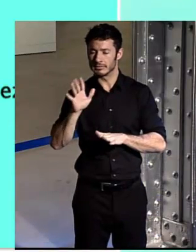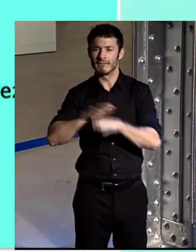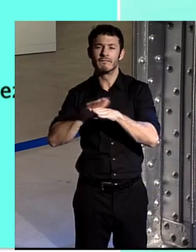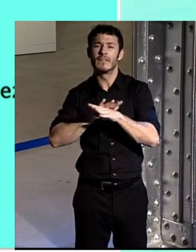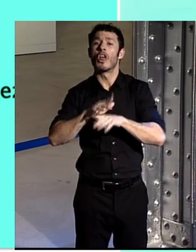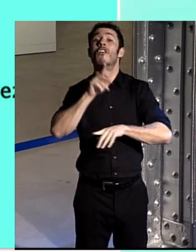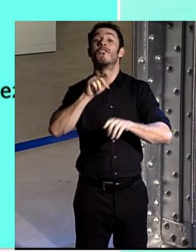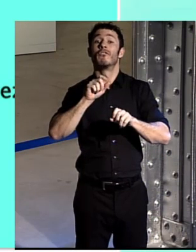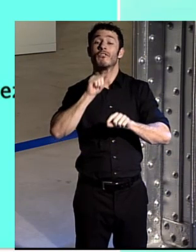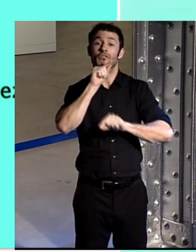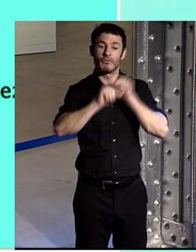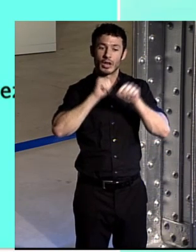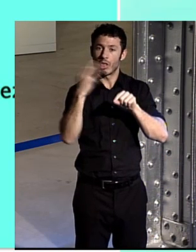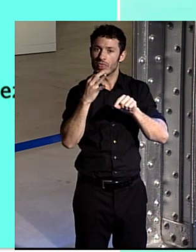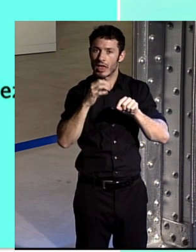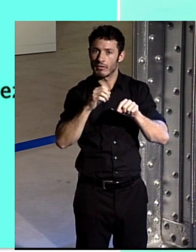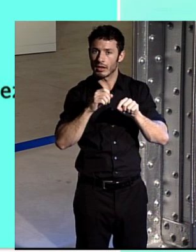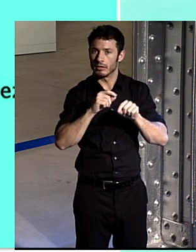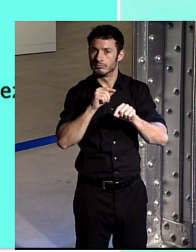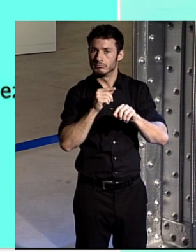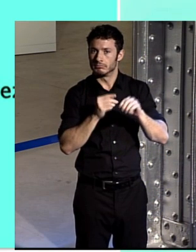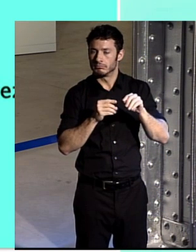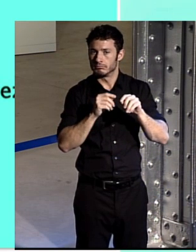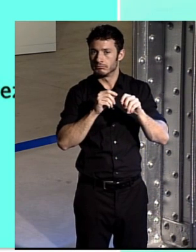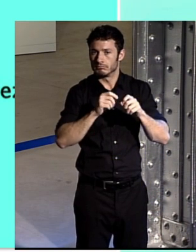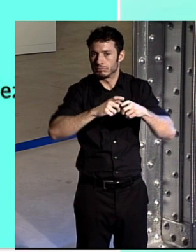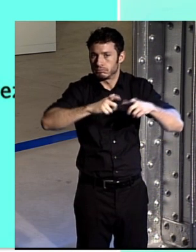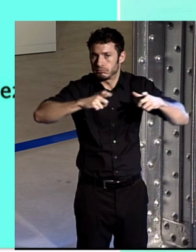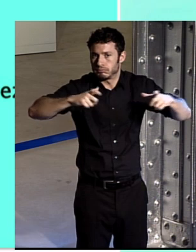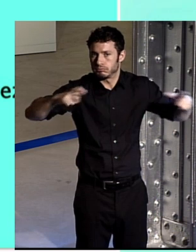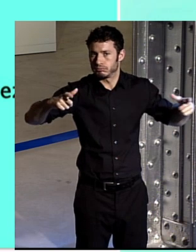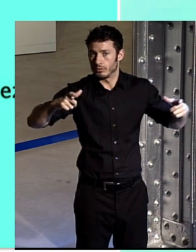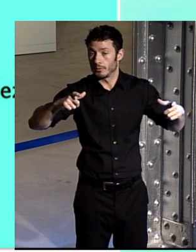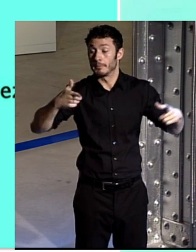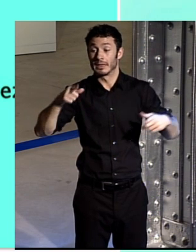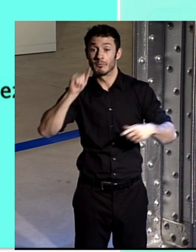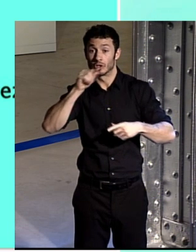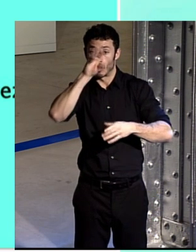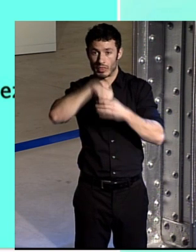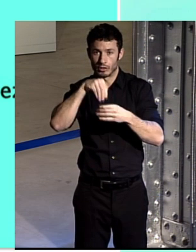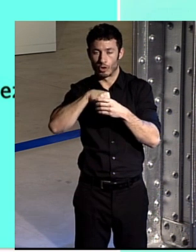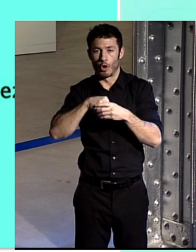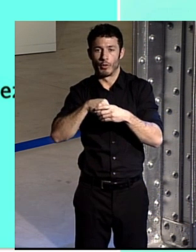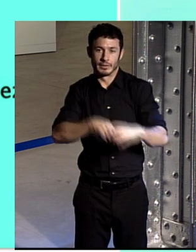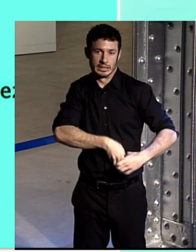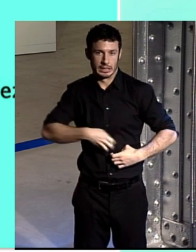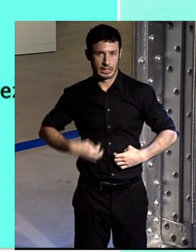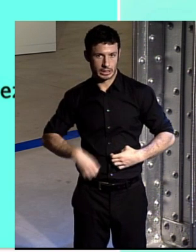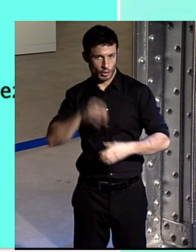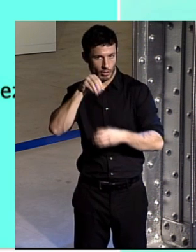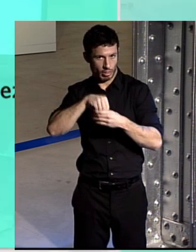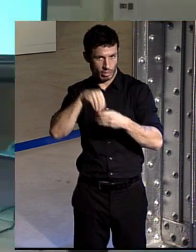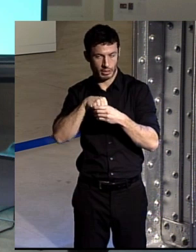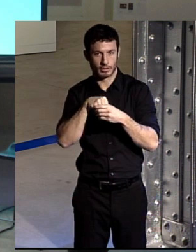virus, este tipo de virus, se tienen que multiplicar dentro del mosquito, bien en las glándulas salivares o en el intestino. No todos los virus que están en